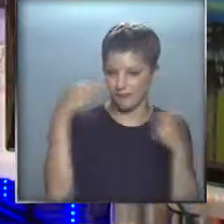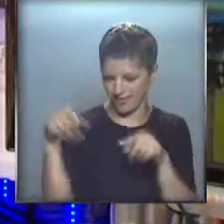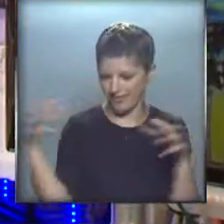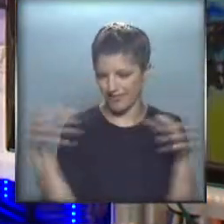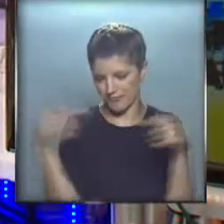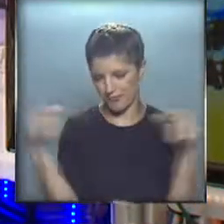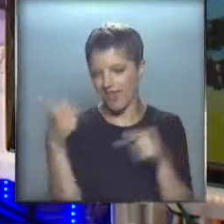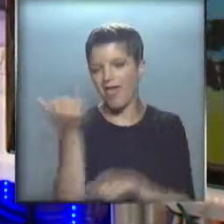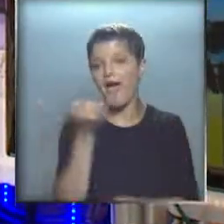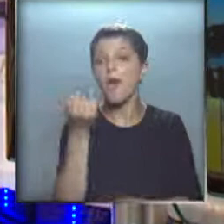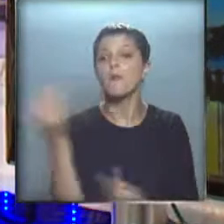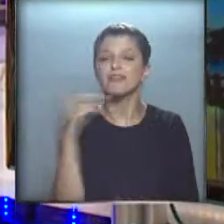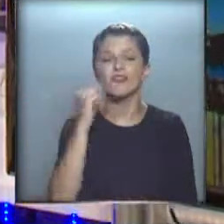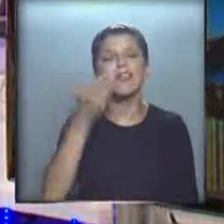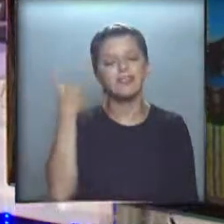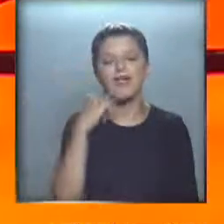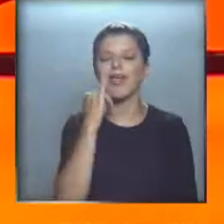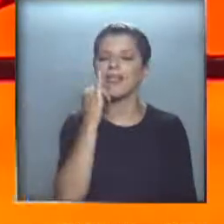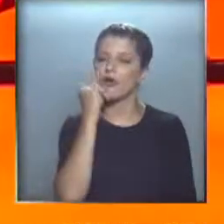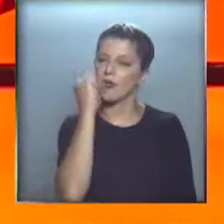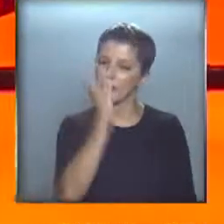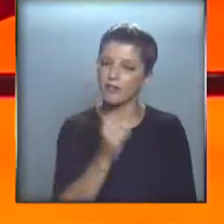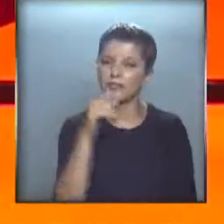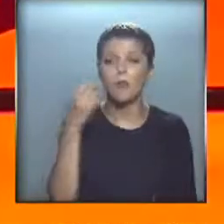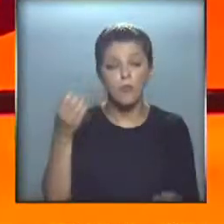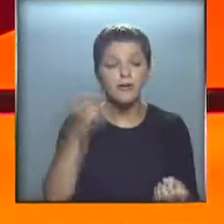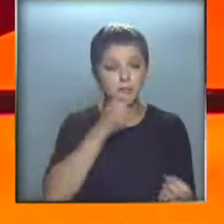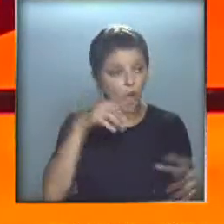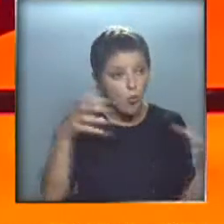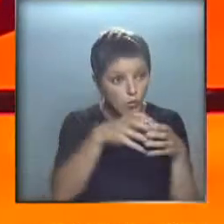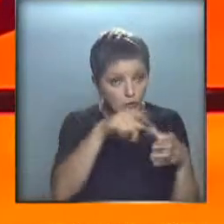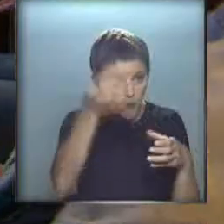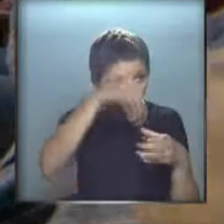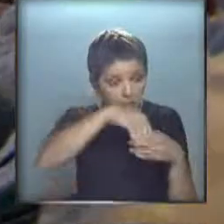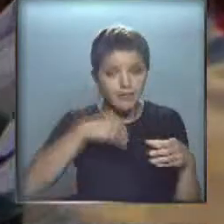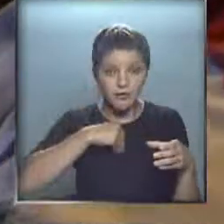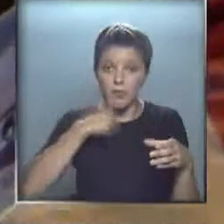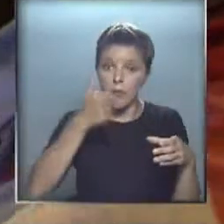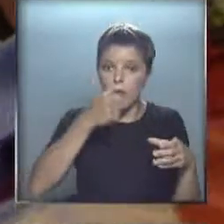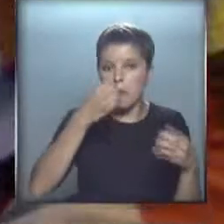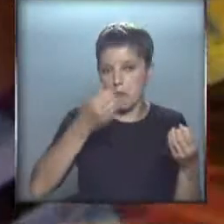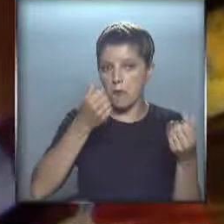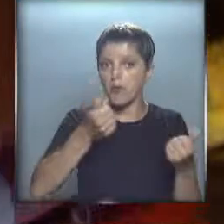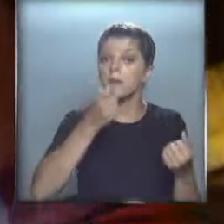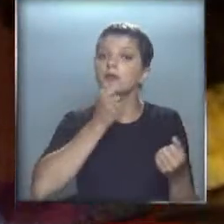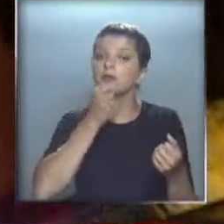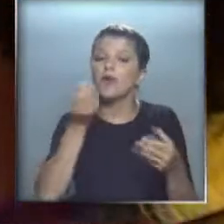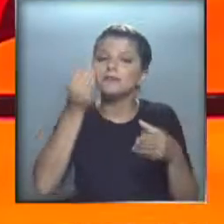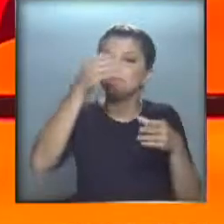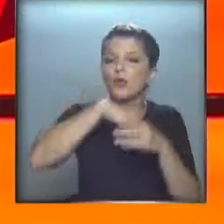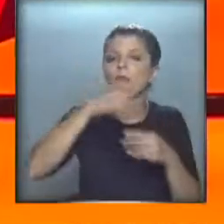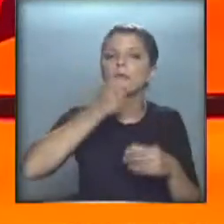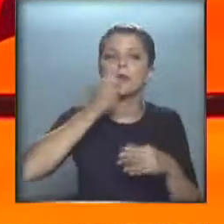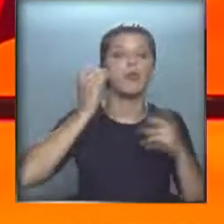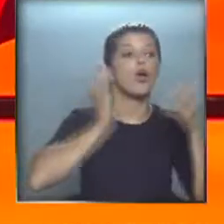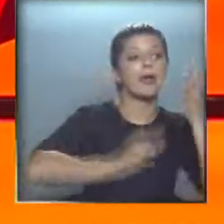decía el otro día, está bueno de repente si te identificas con un grupo identificarse. Lo que no está bueno es que porque vos te identifiques con los rastas no te